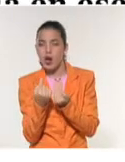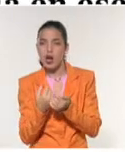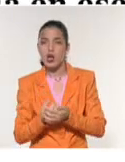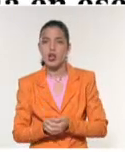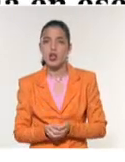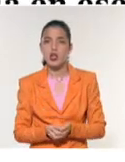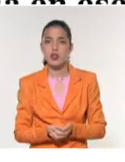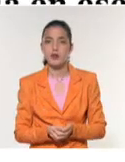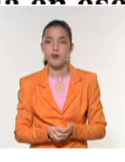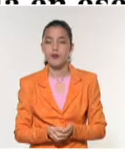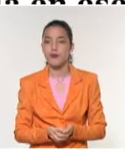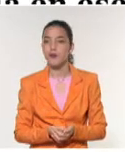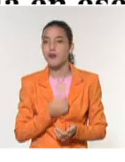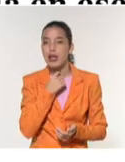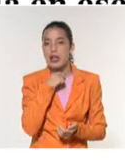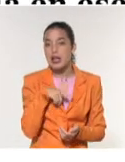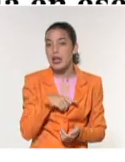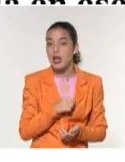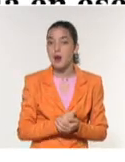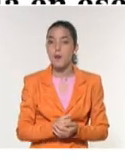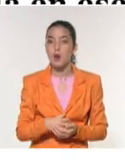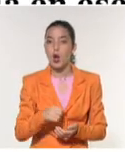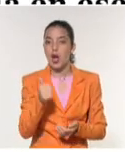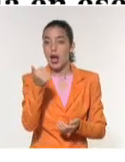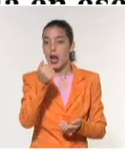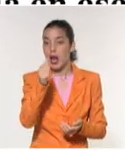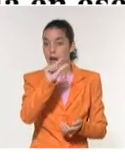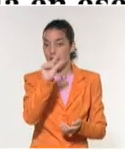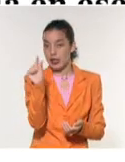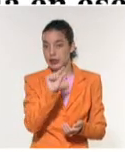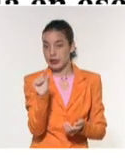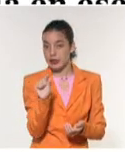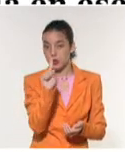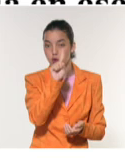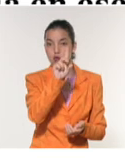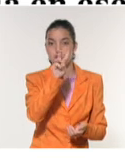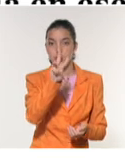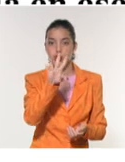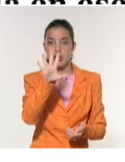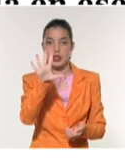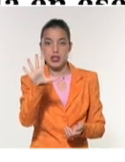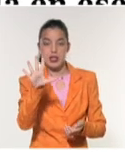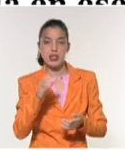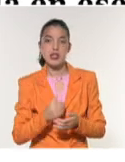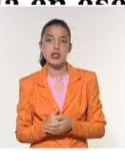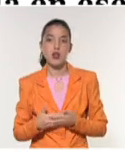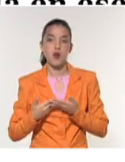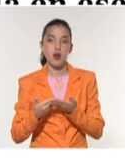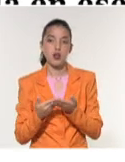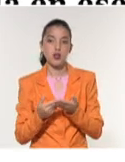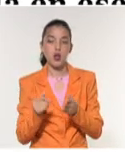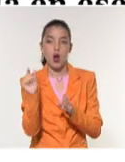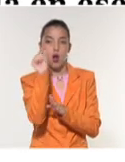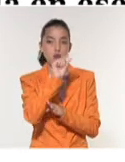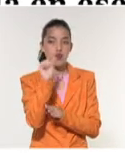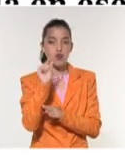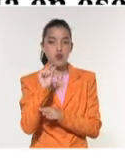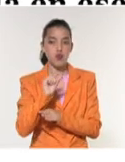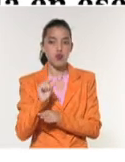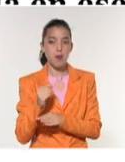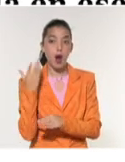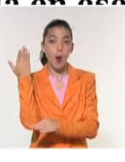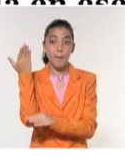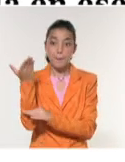el caso del artículo 135, regula cuáles son aquellos elementos para los permisos en el caso